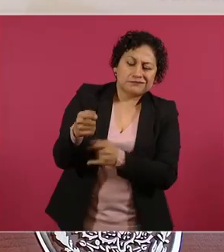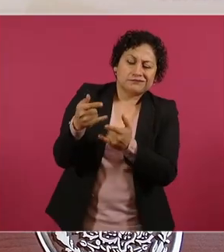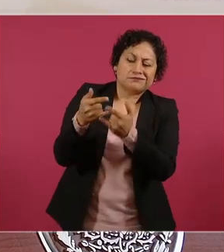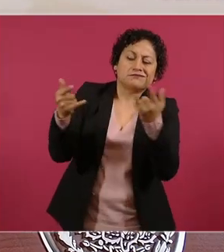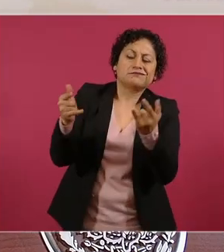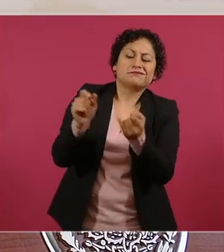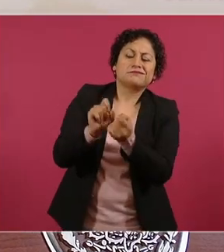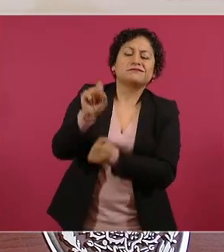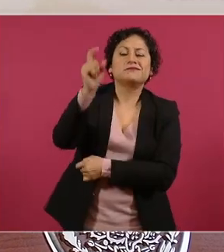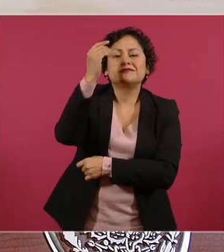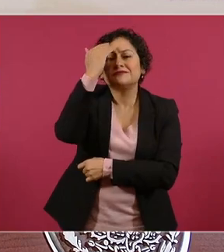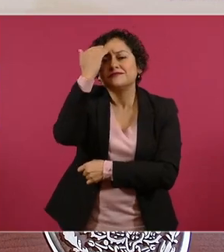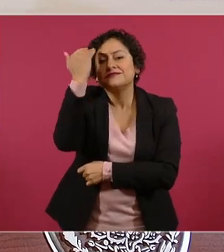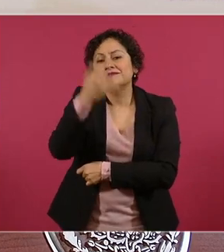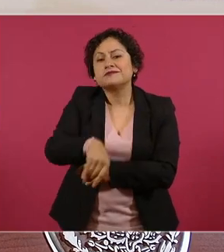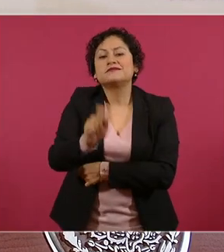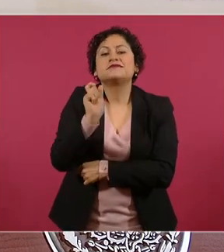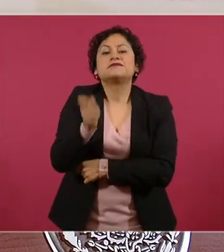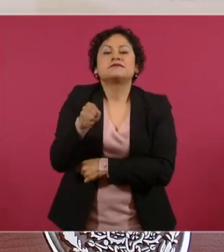a,